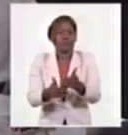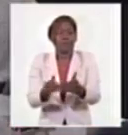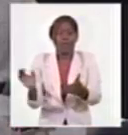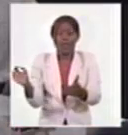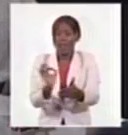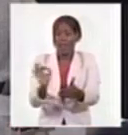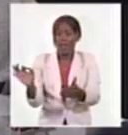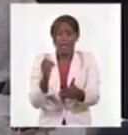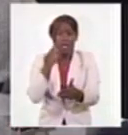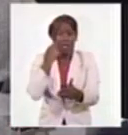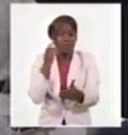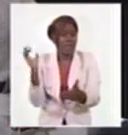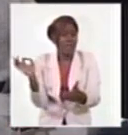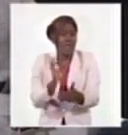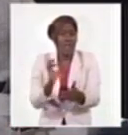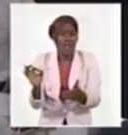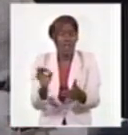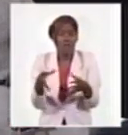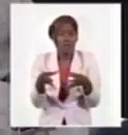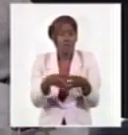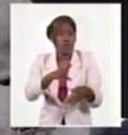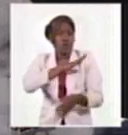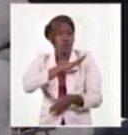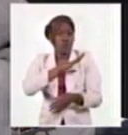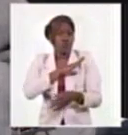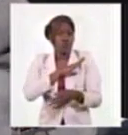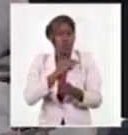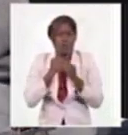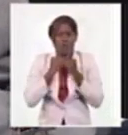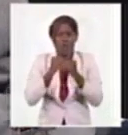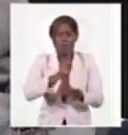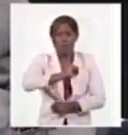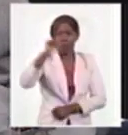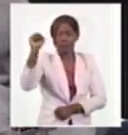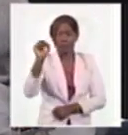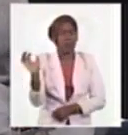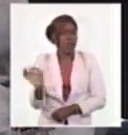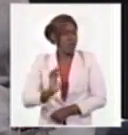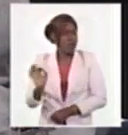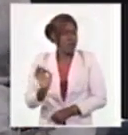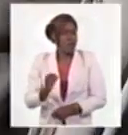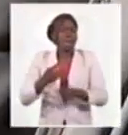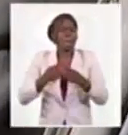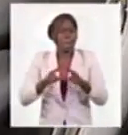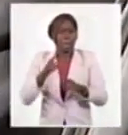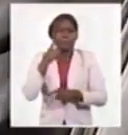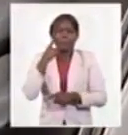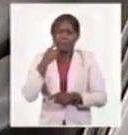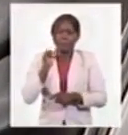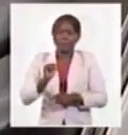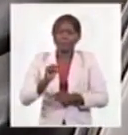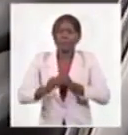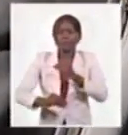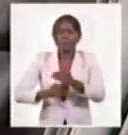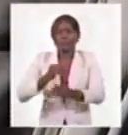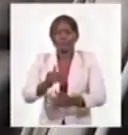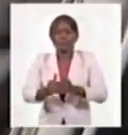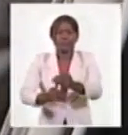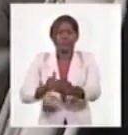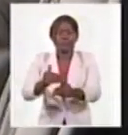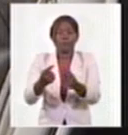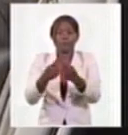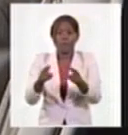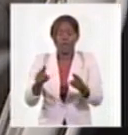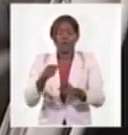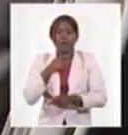las autoridades rusas hayan dicho que tienen el control, pero sí hay avances sustanciales. Cuando uno ve lo que se